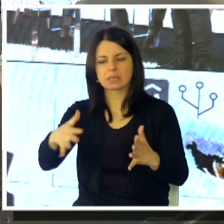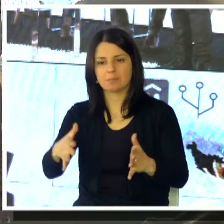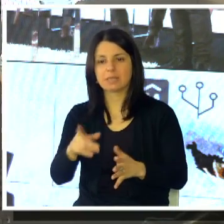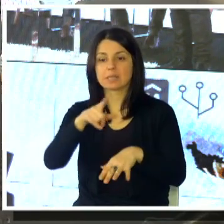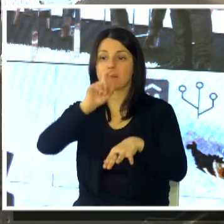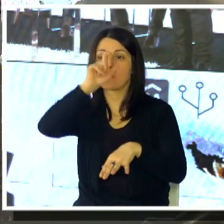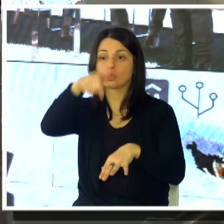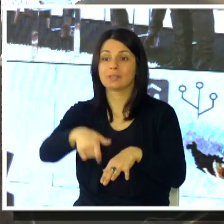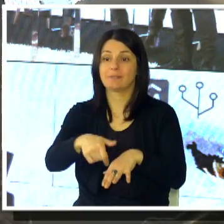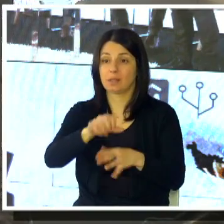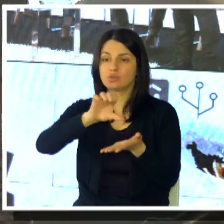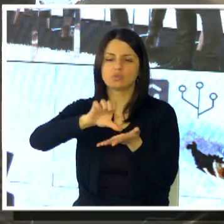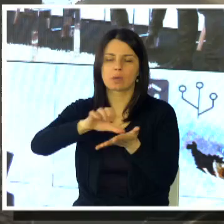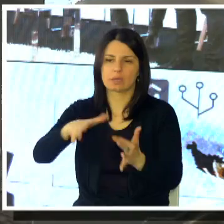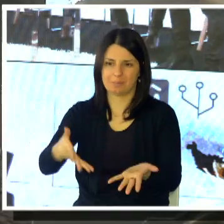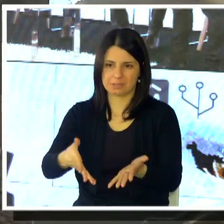en Montevideo como ciudad